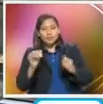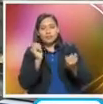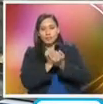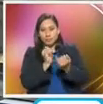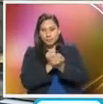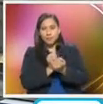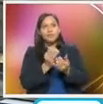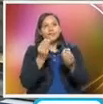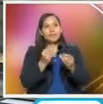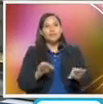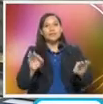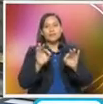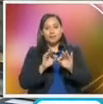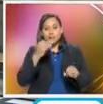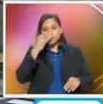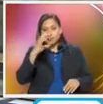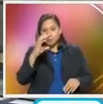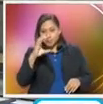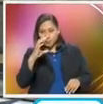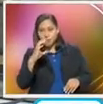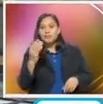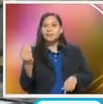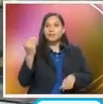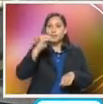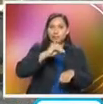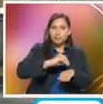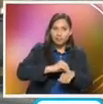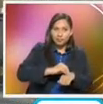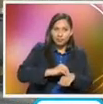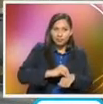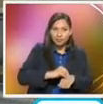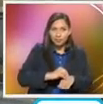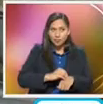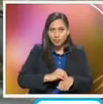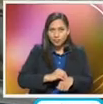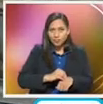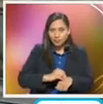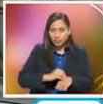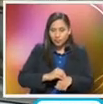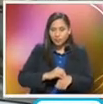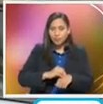también es importante que el cilantro lo pongan,